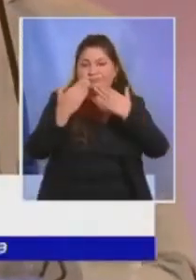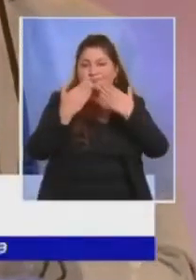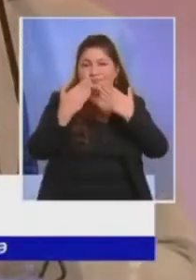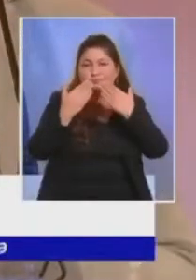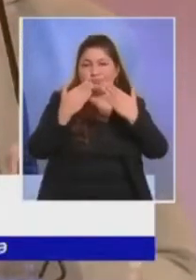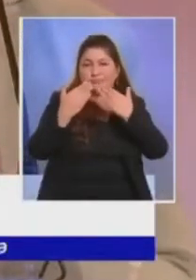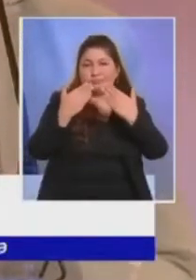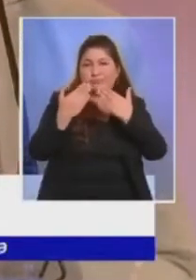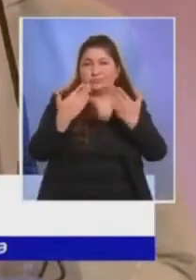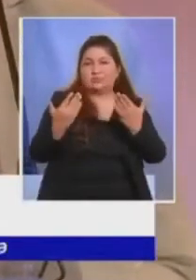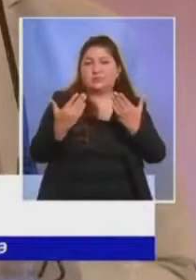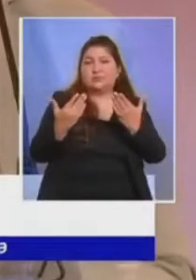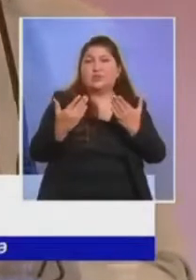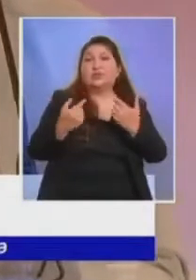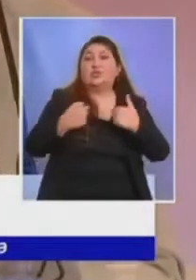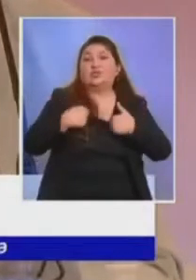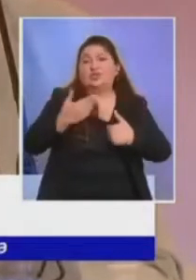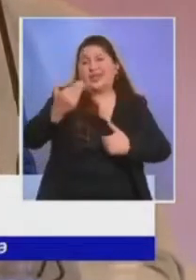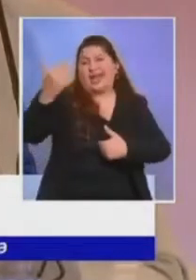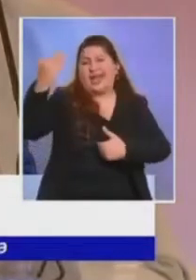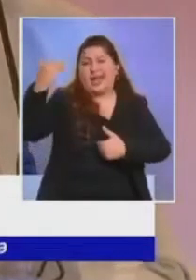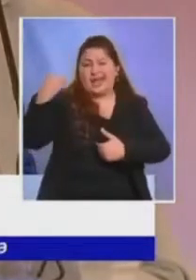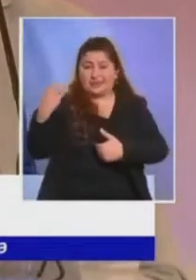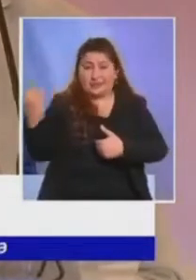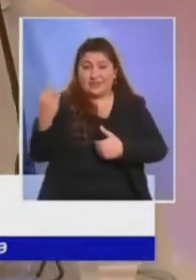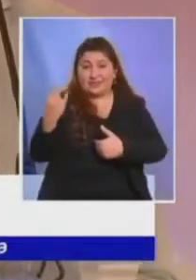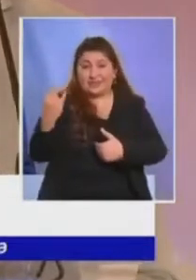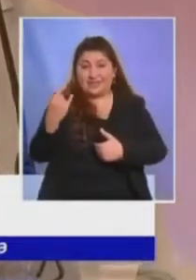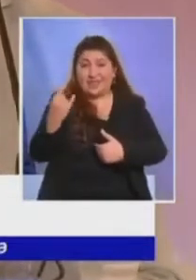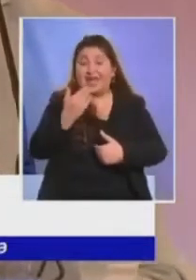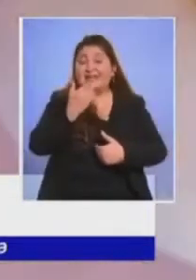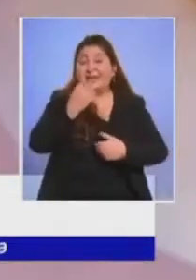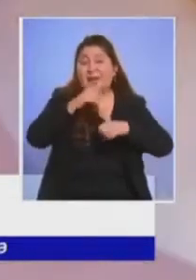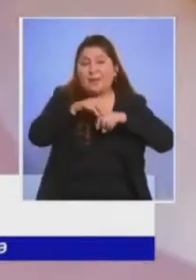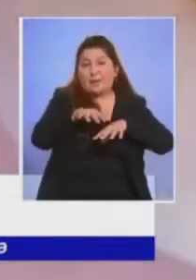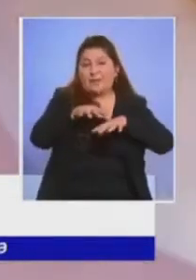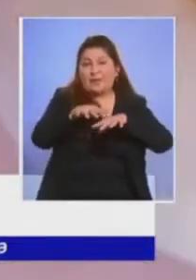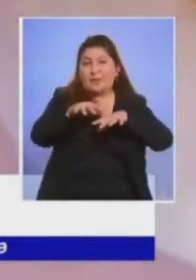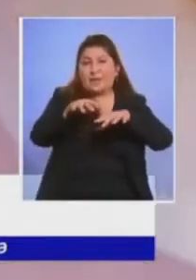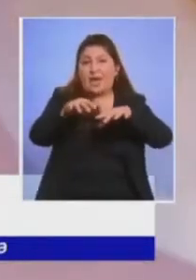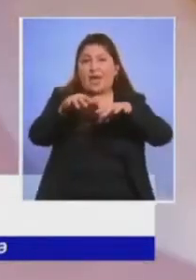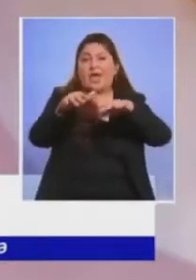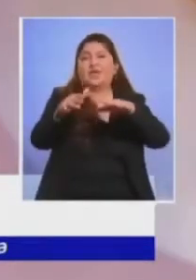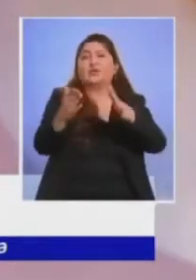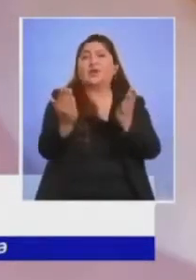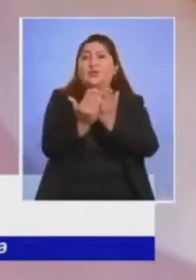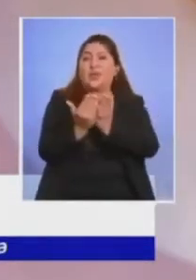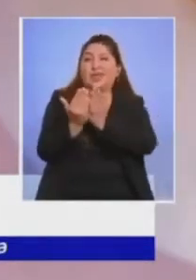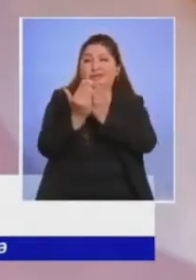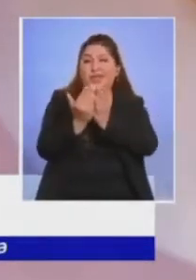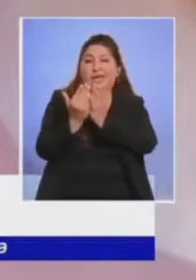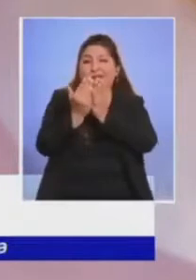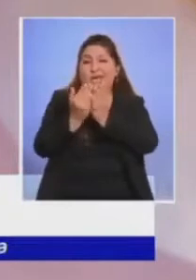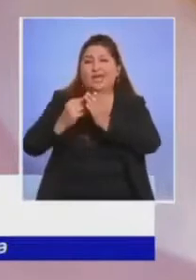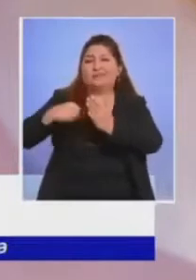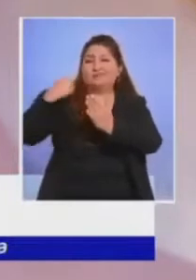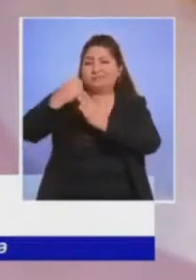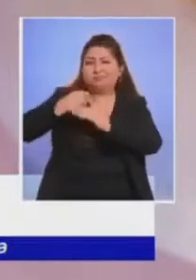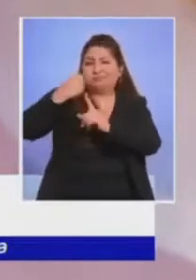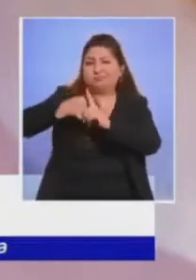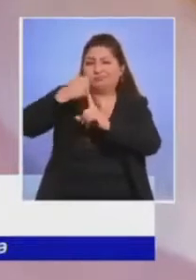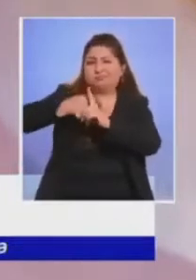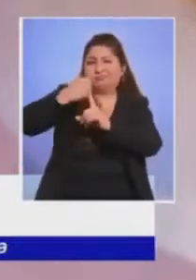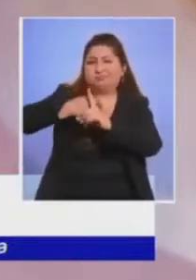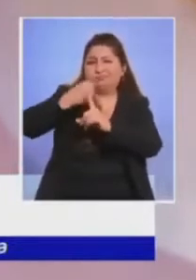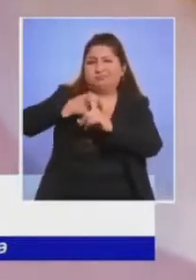que fue no solamente esta universidad, sino también el movimiento estudiantil, en donde dimos una lucha de muchos años, que sigue vigente